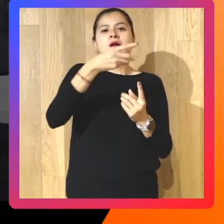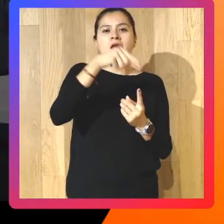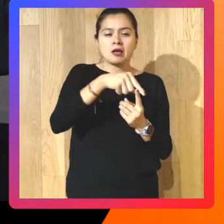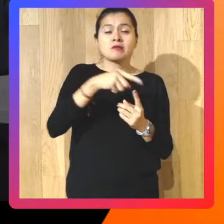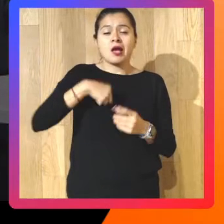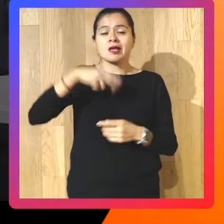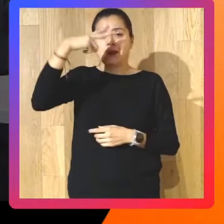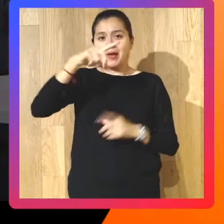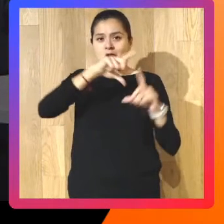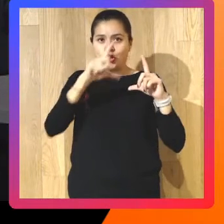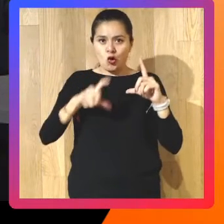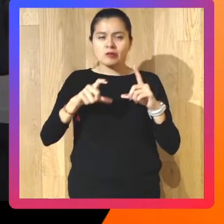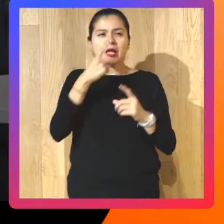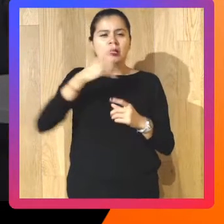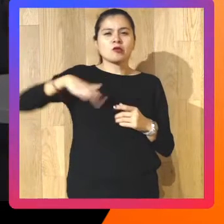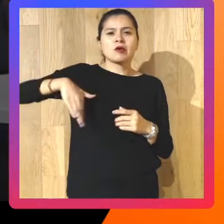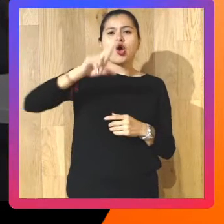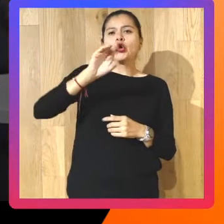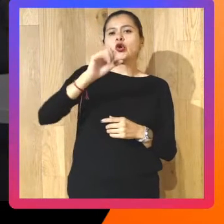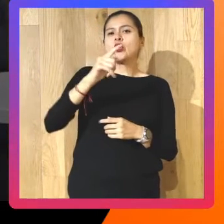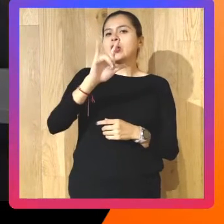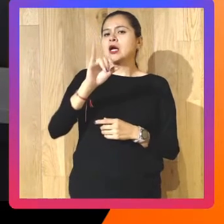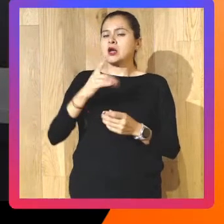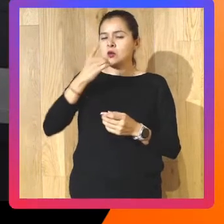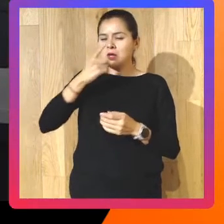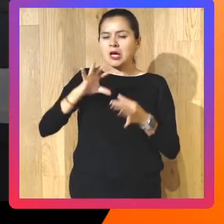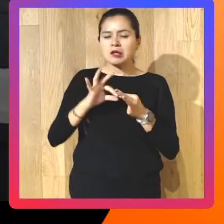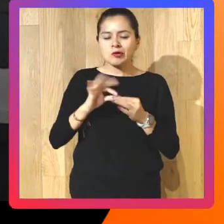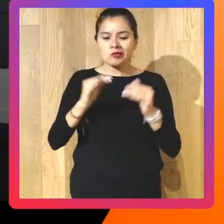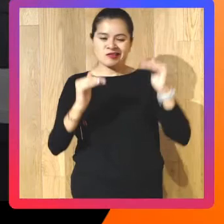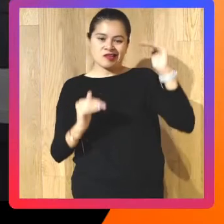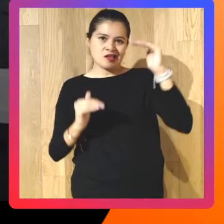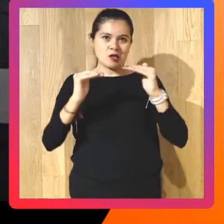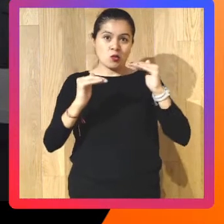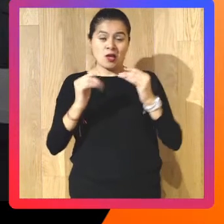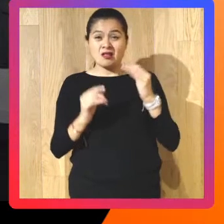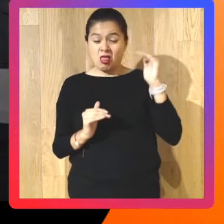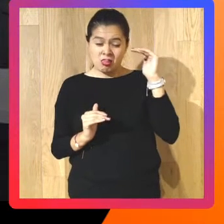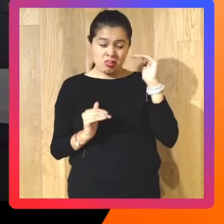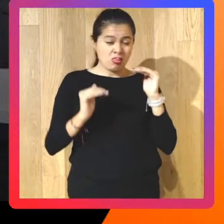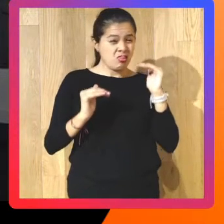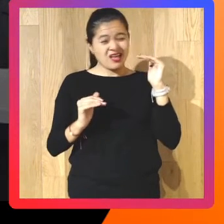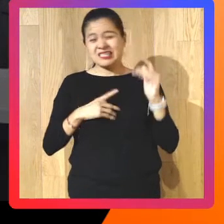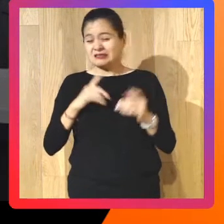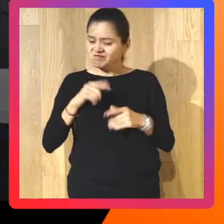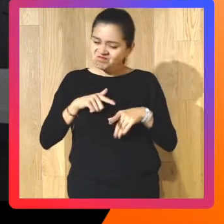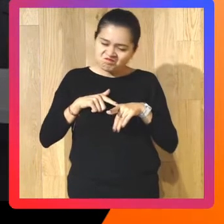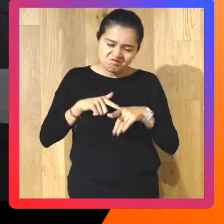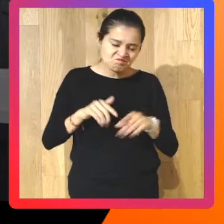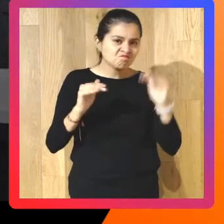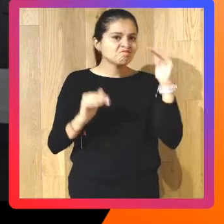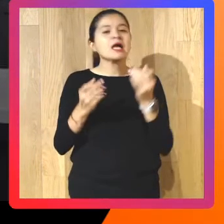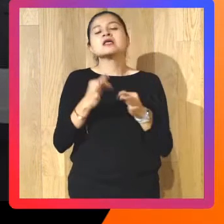manera puntual por Rogelio, donde la desigualdad económica y la falta de equidad persisten, es